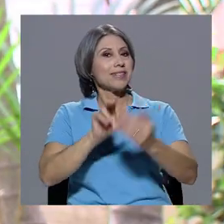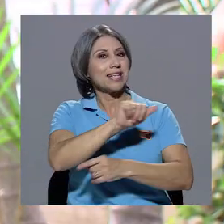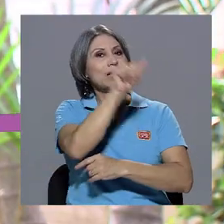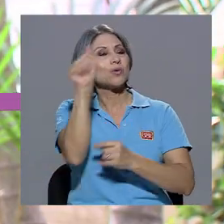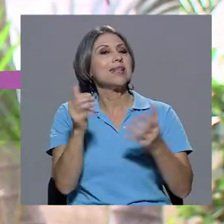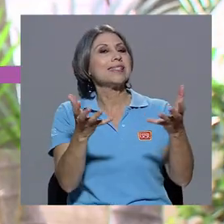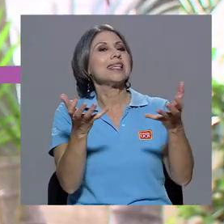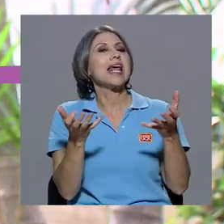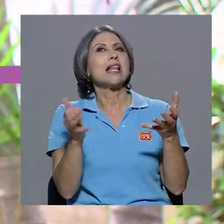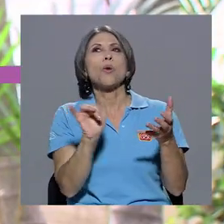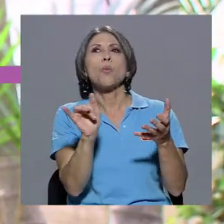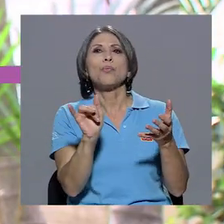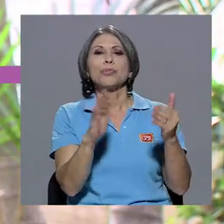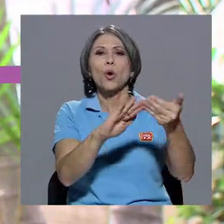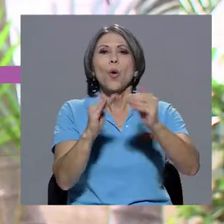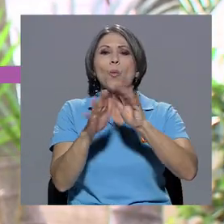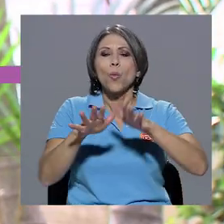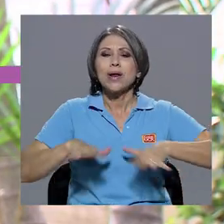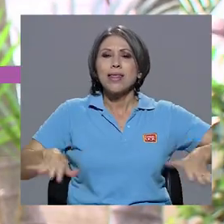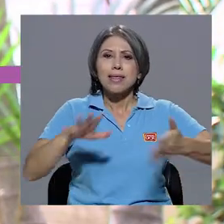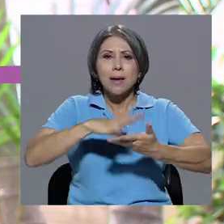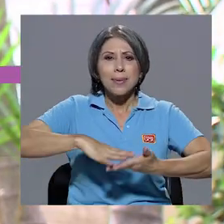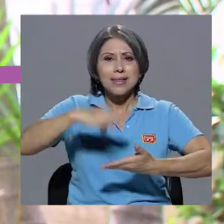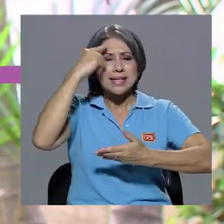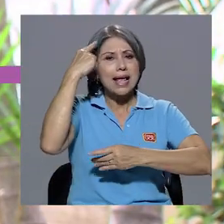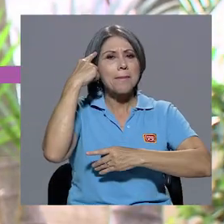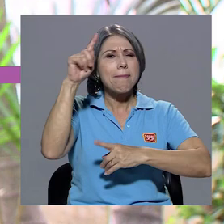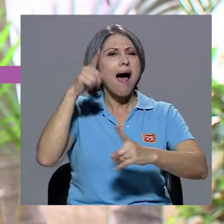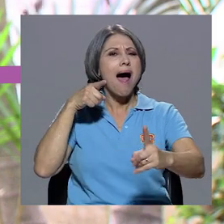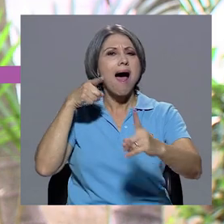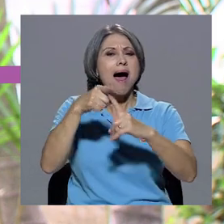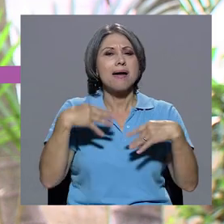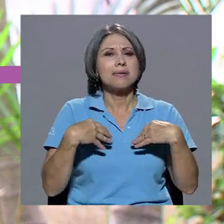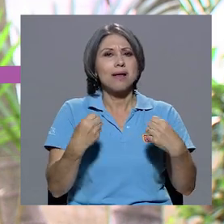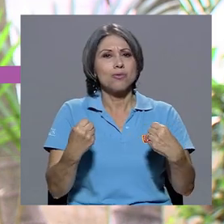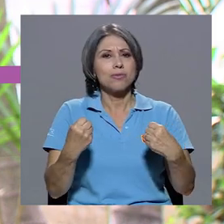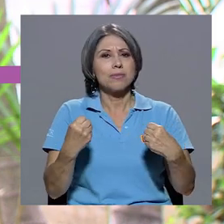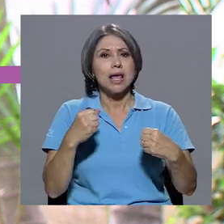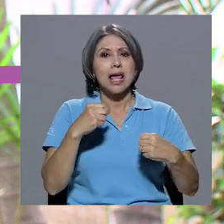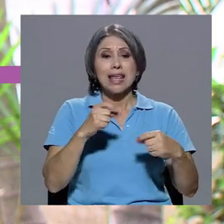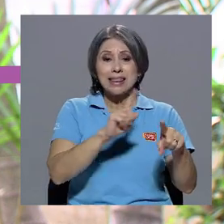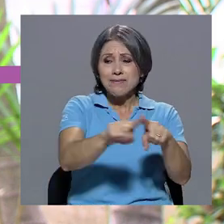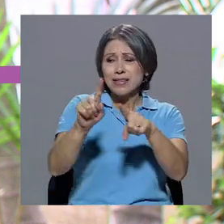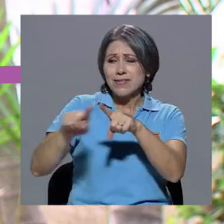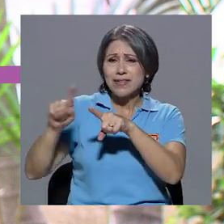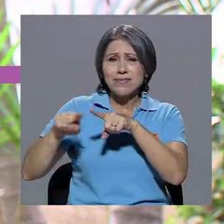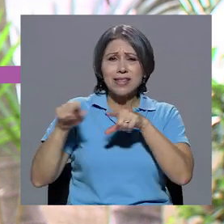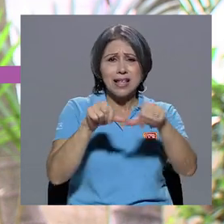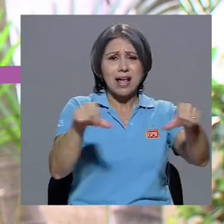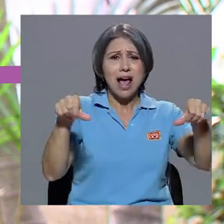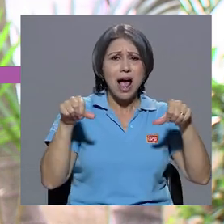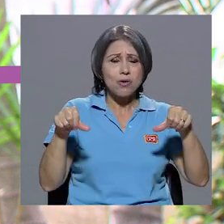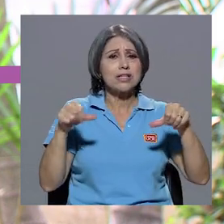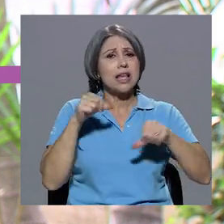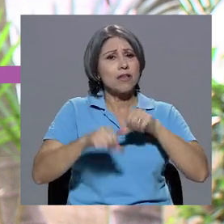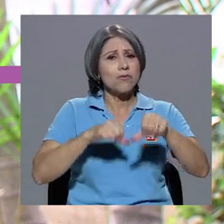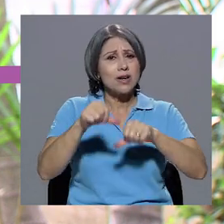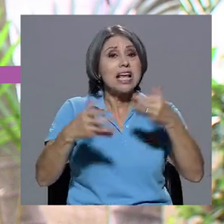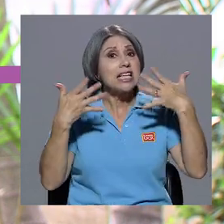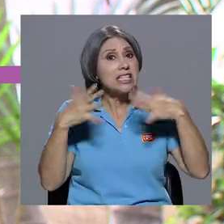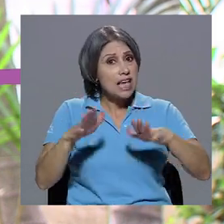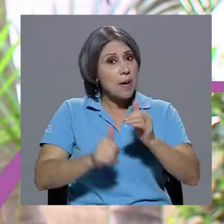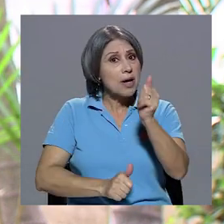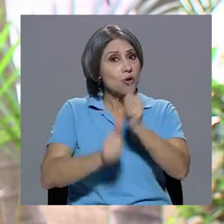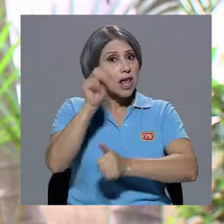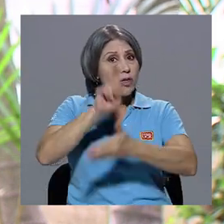pretende ser una comunidad de aprendizaje para la salud. Entonces es un esfuerzo multisectorial en el cual ya llegamos a la mayoría de las universidades